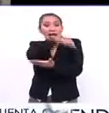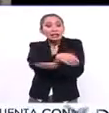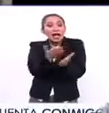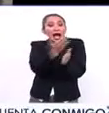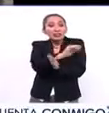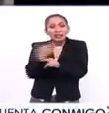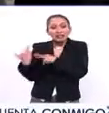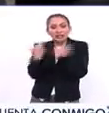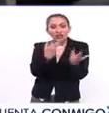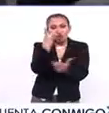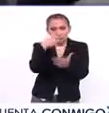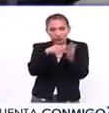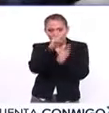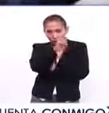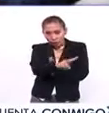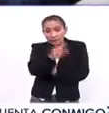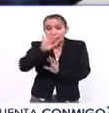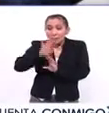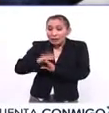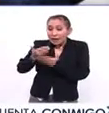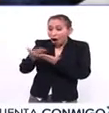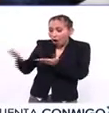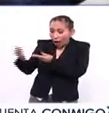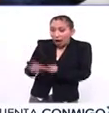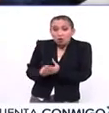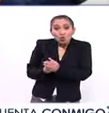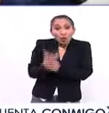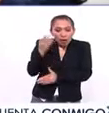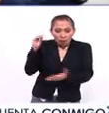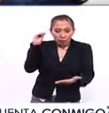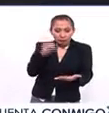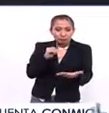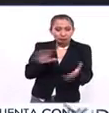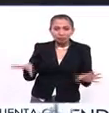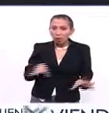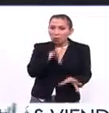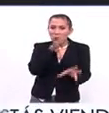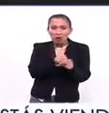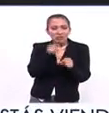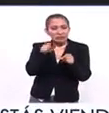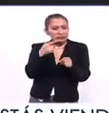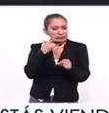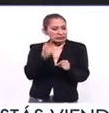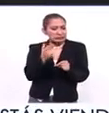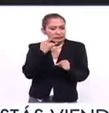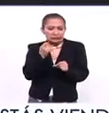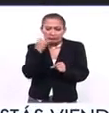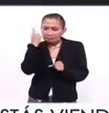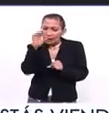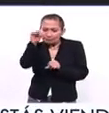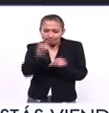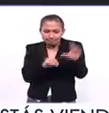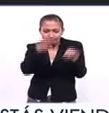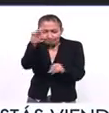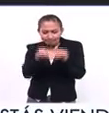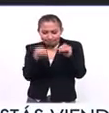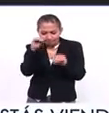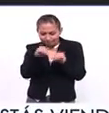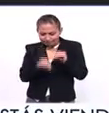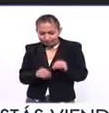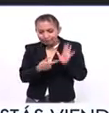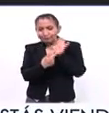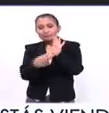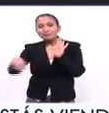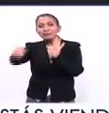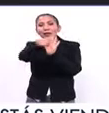ya se había donado en 2002 y todo lo que ahora entró. Y bueno, pues es un esfuerzo que hemos hecho para pues,